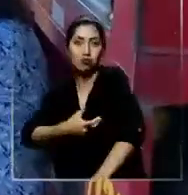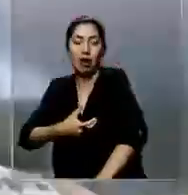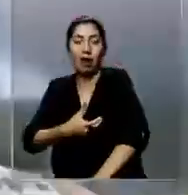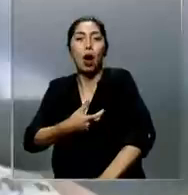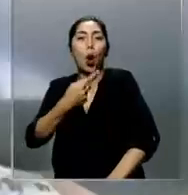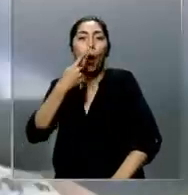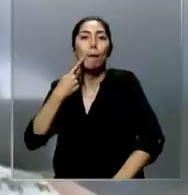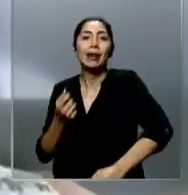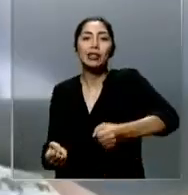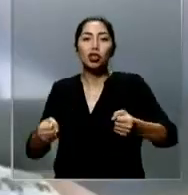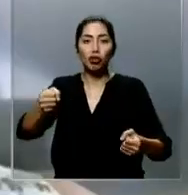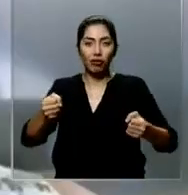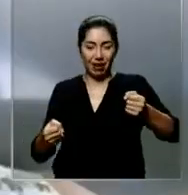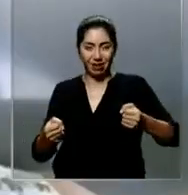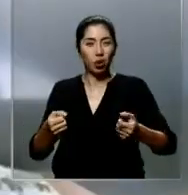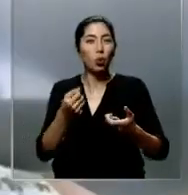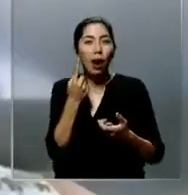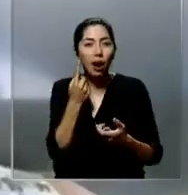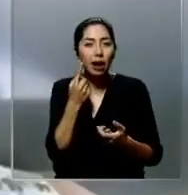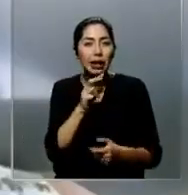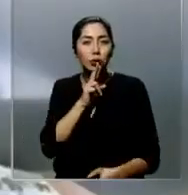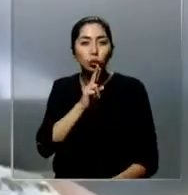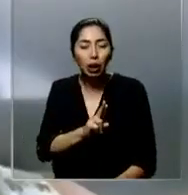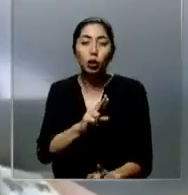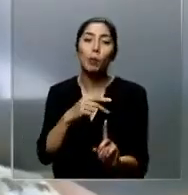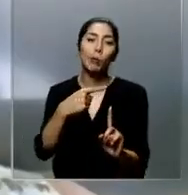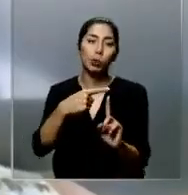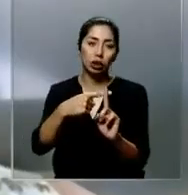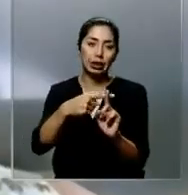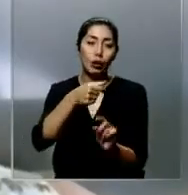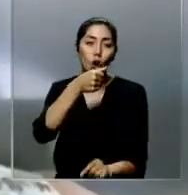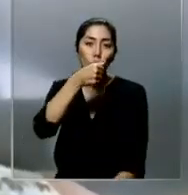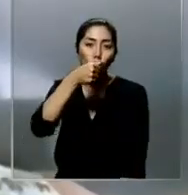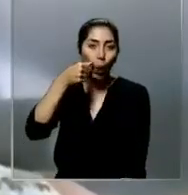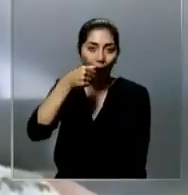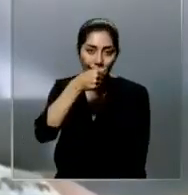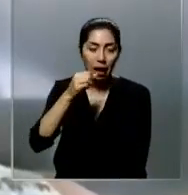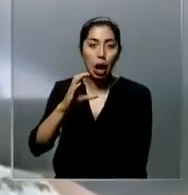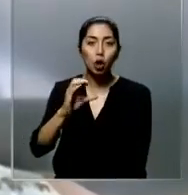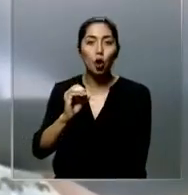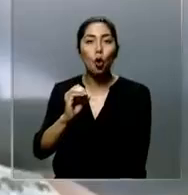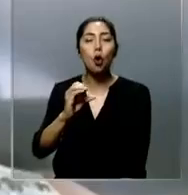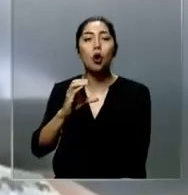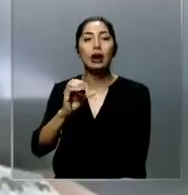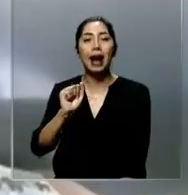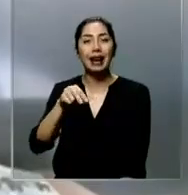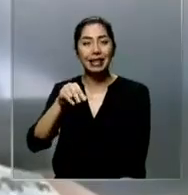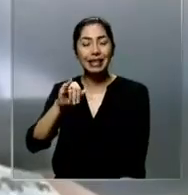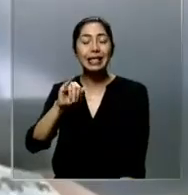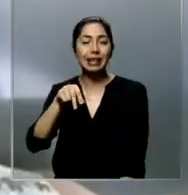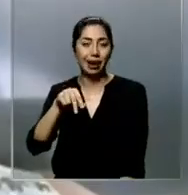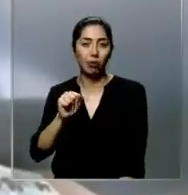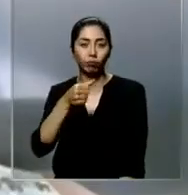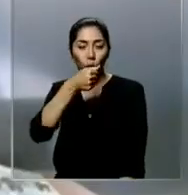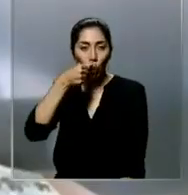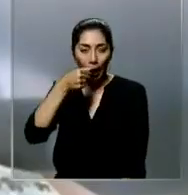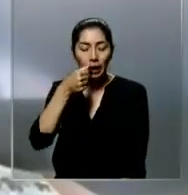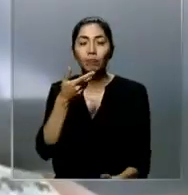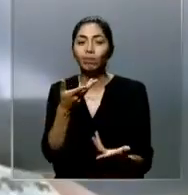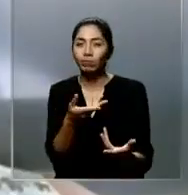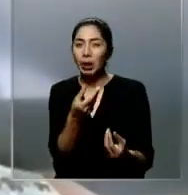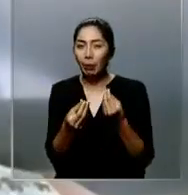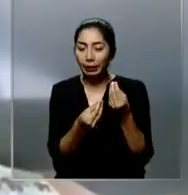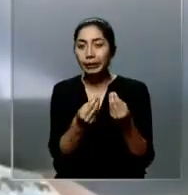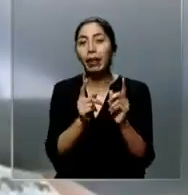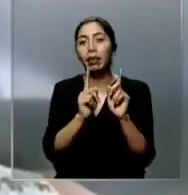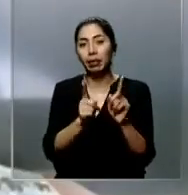chofer. Arrojando positivo ante la presencia de cocaína. Con estos antecedentes, se instruye pasar a control